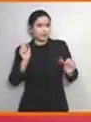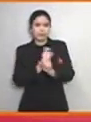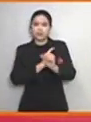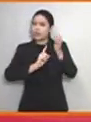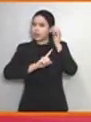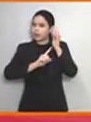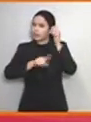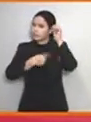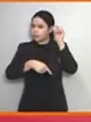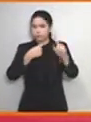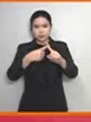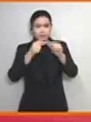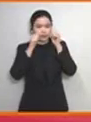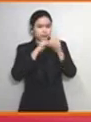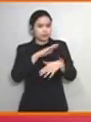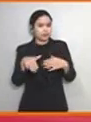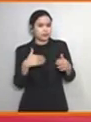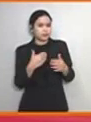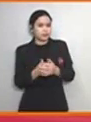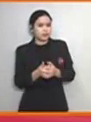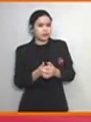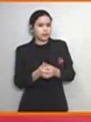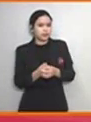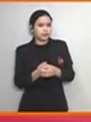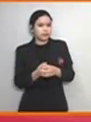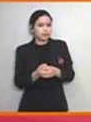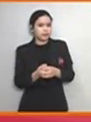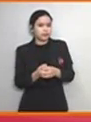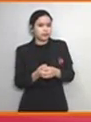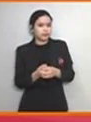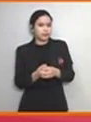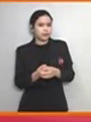X, atentos, porque esta es